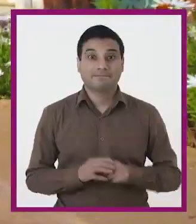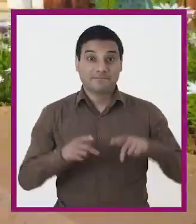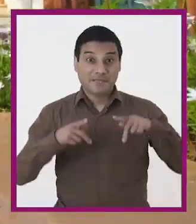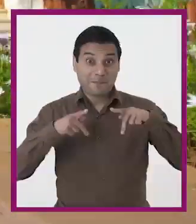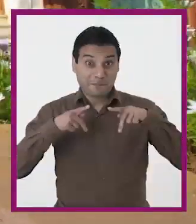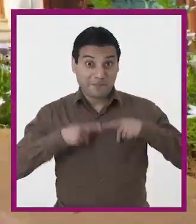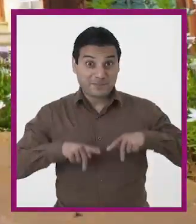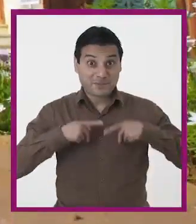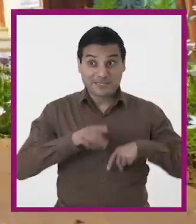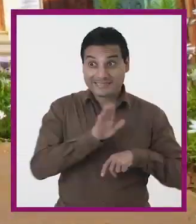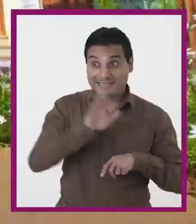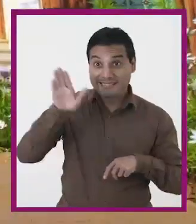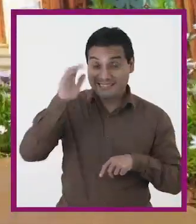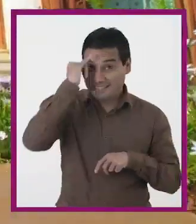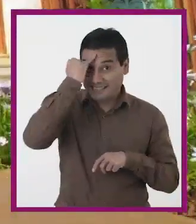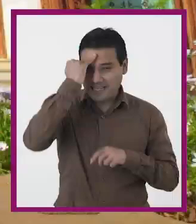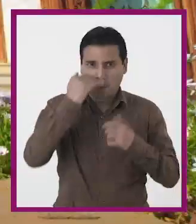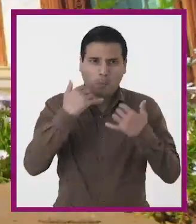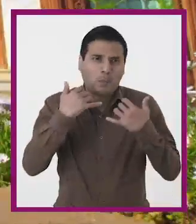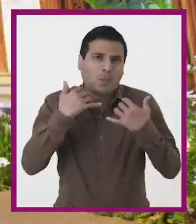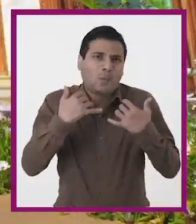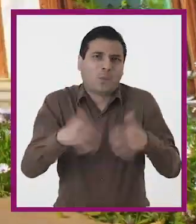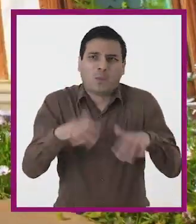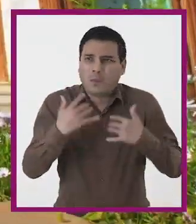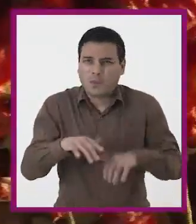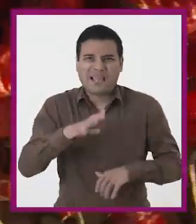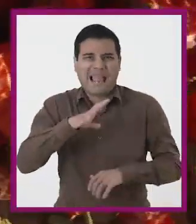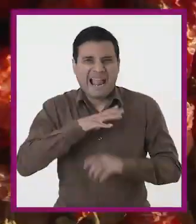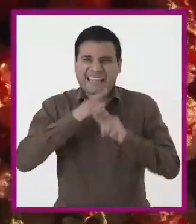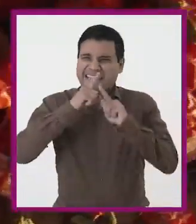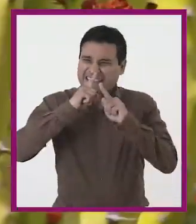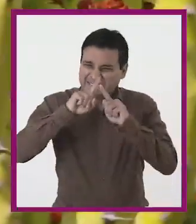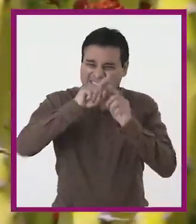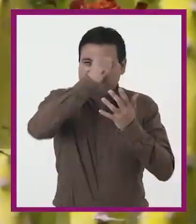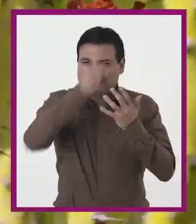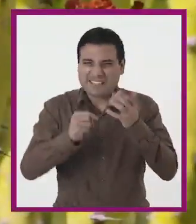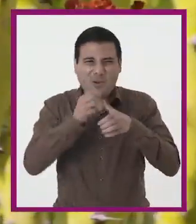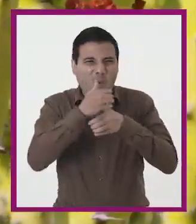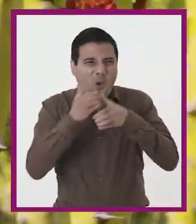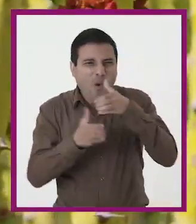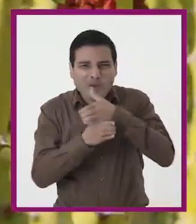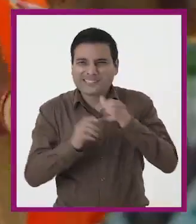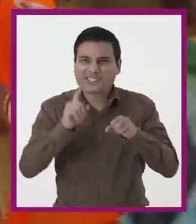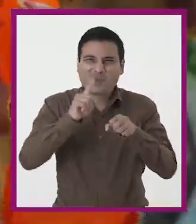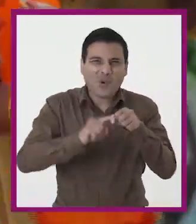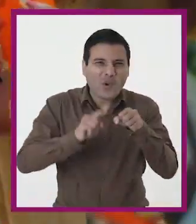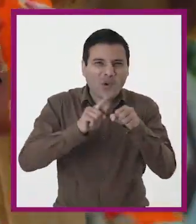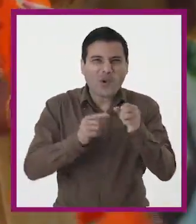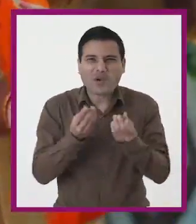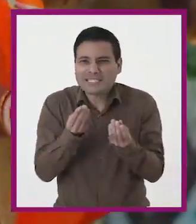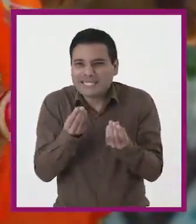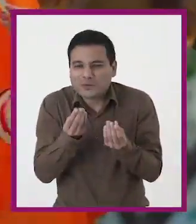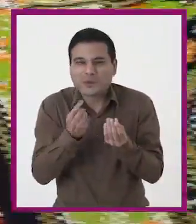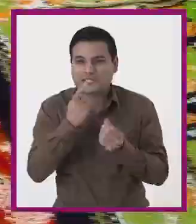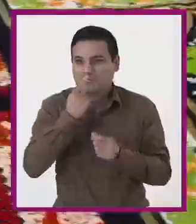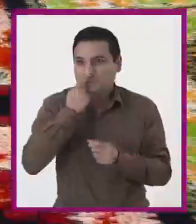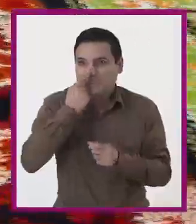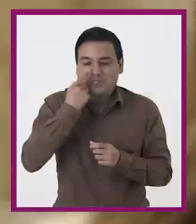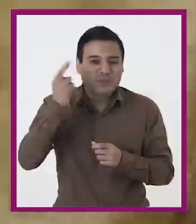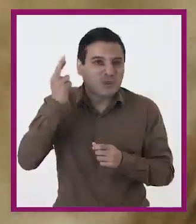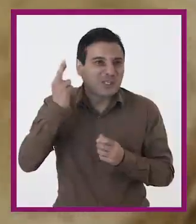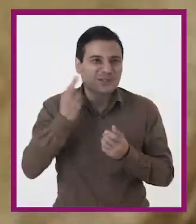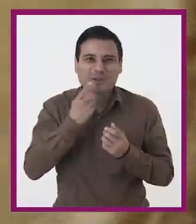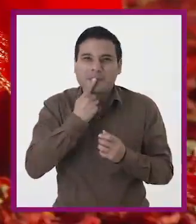Para quien la visita, la India es un universo inabarcable. Una andanada abrumadora de colores, texturas,